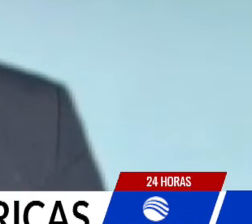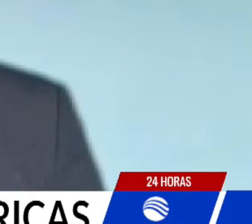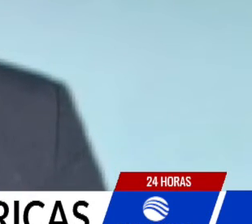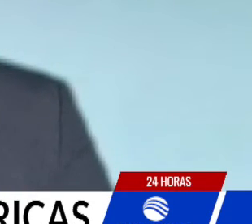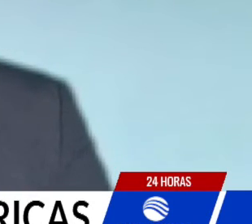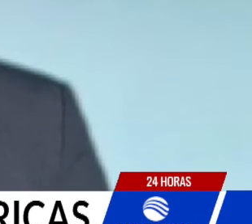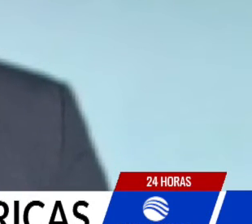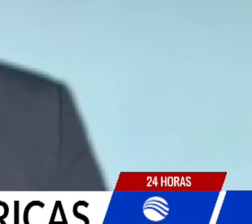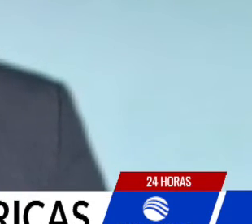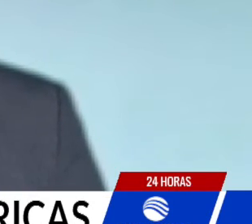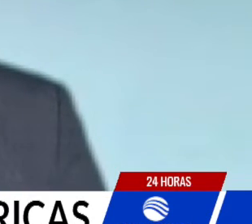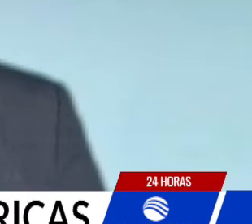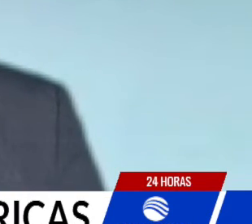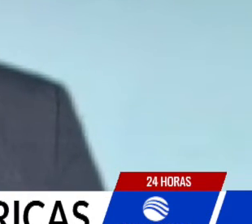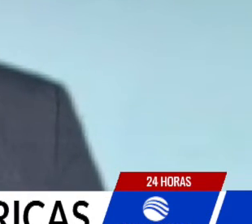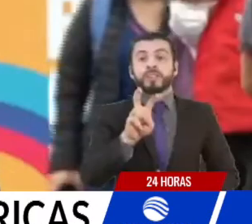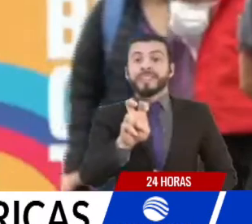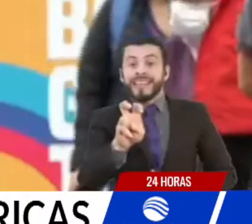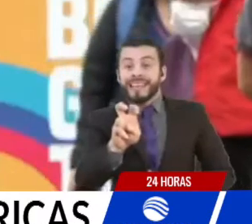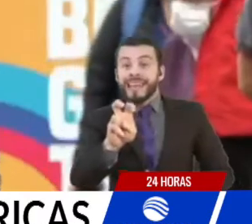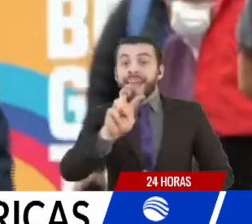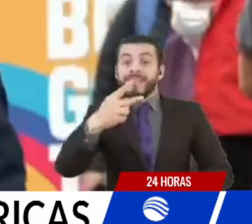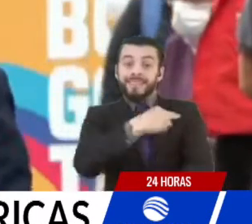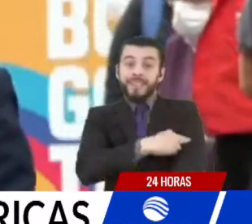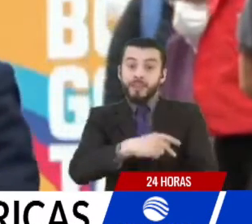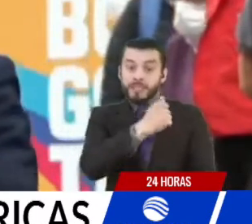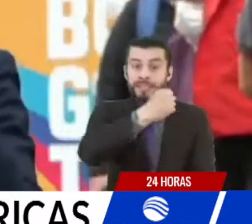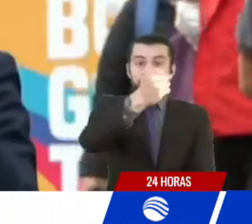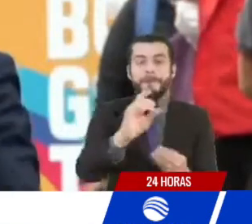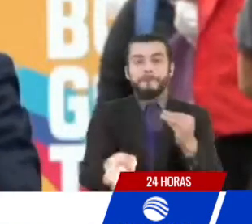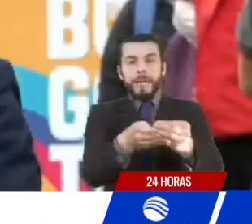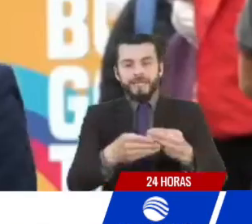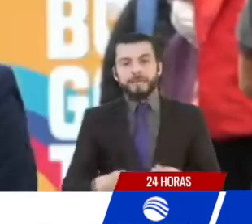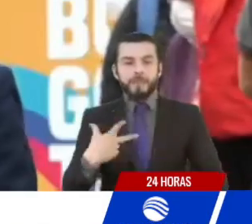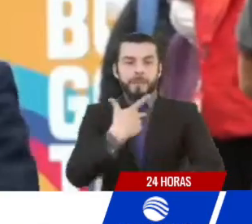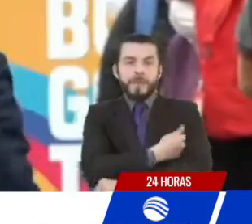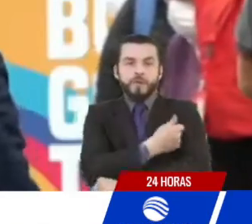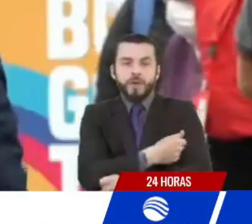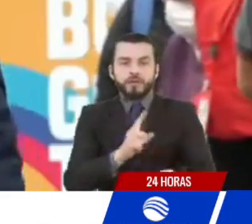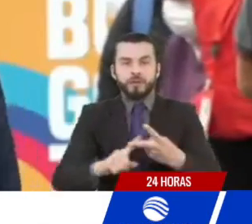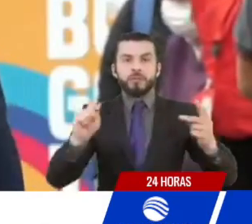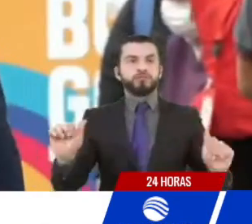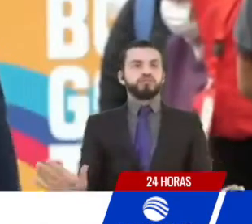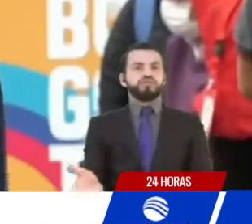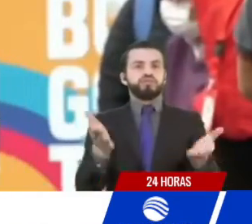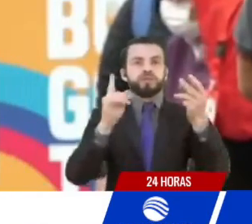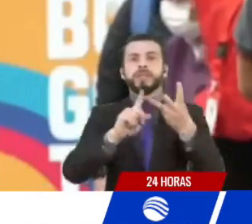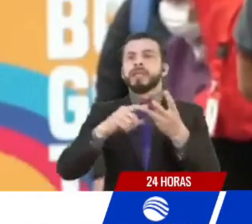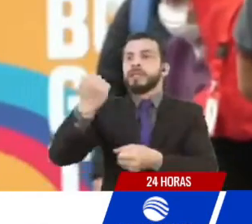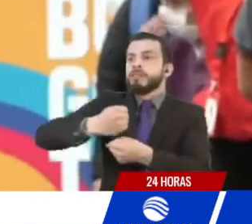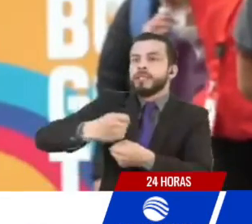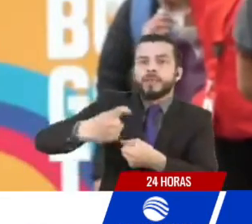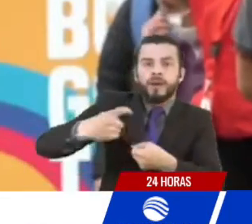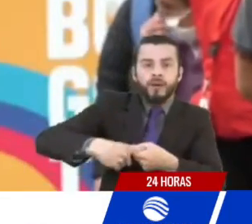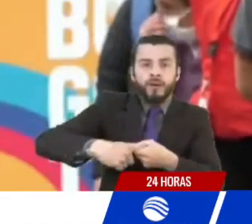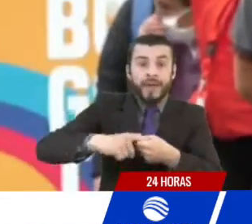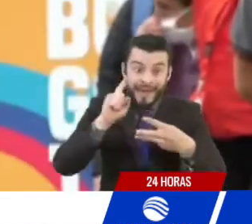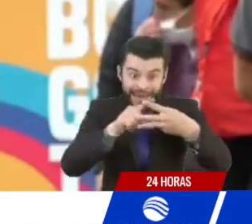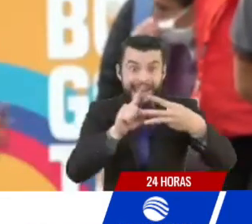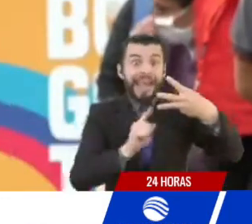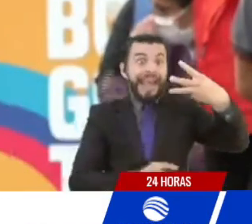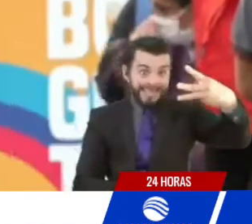la mandataria distrital. Vacunación, reactivación, empleo, eso en vez